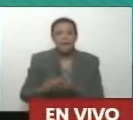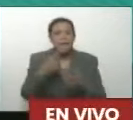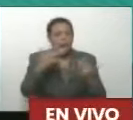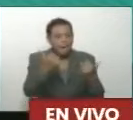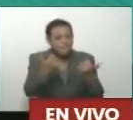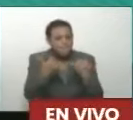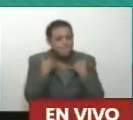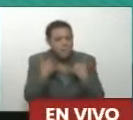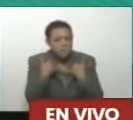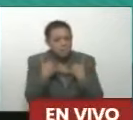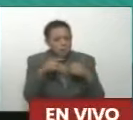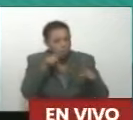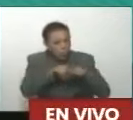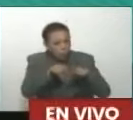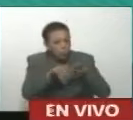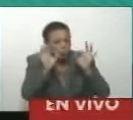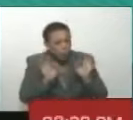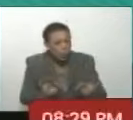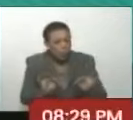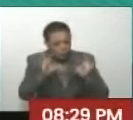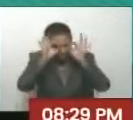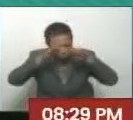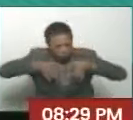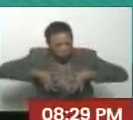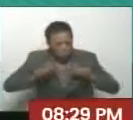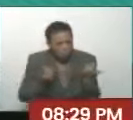de la teología como crítica de la política.